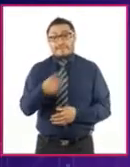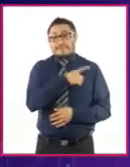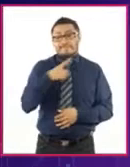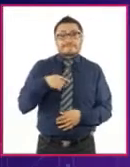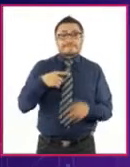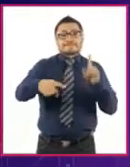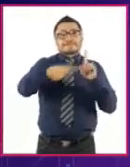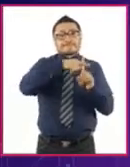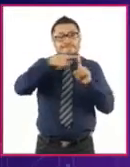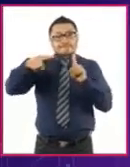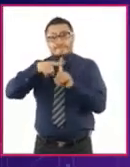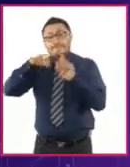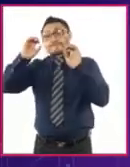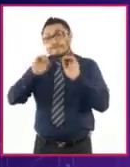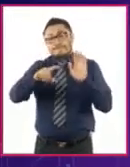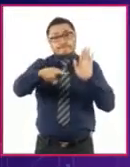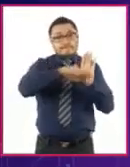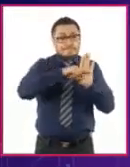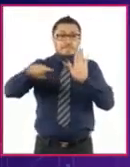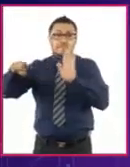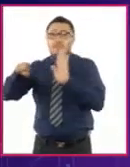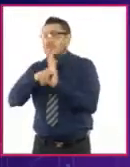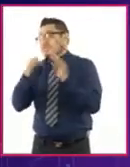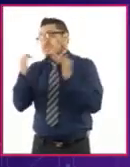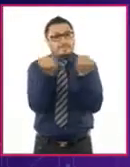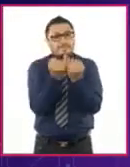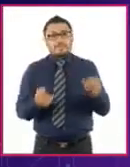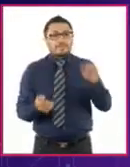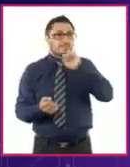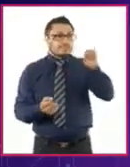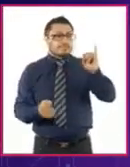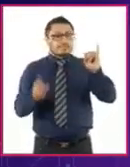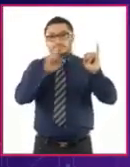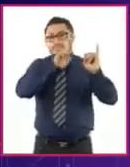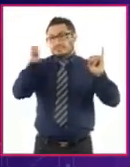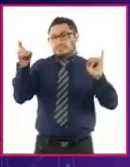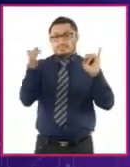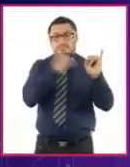sumar o restar la misma cantidad en el otro miembro.